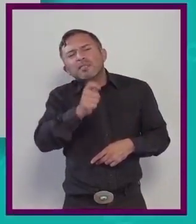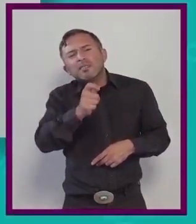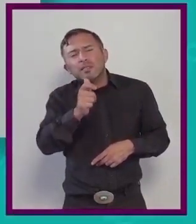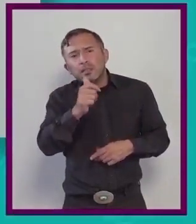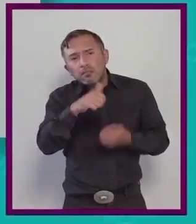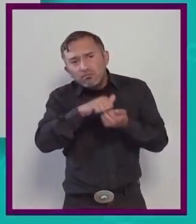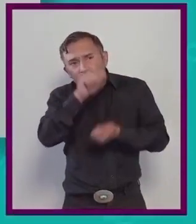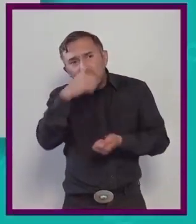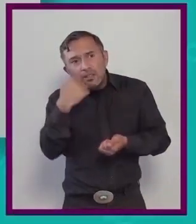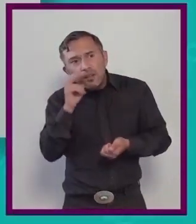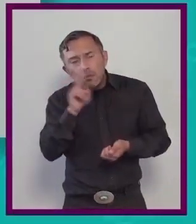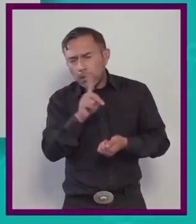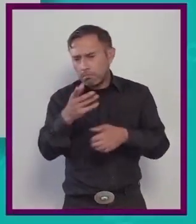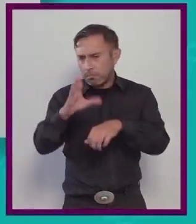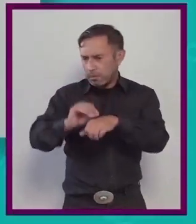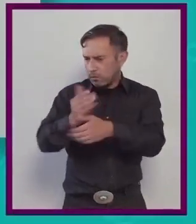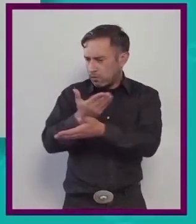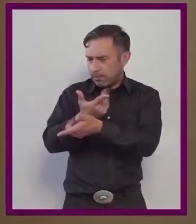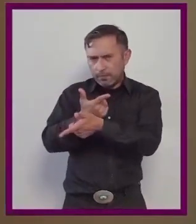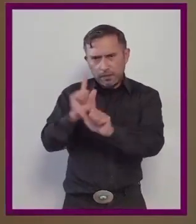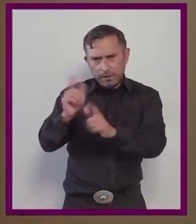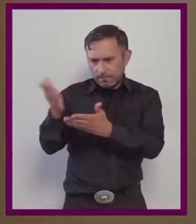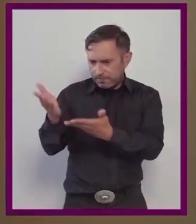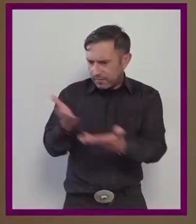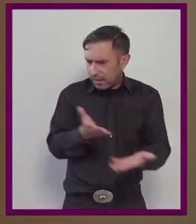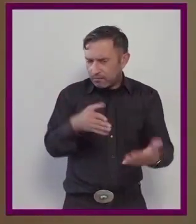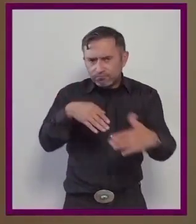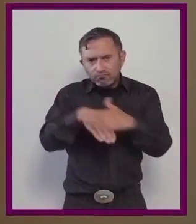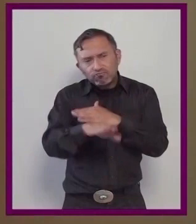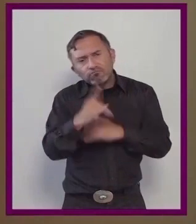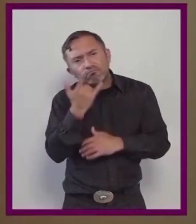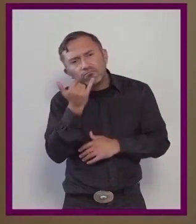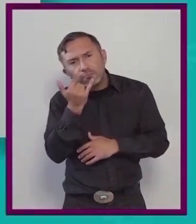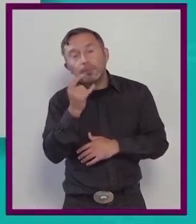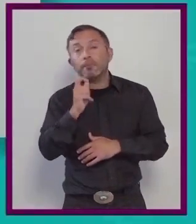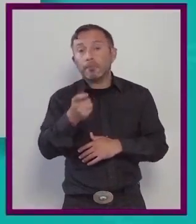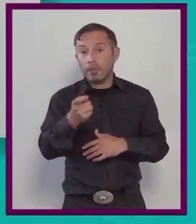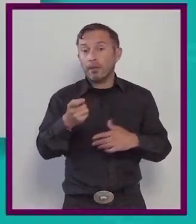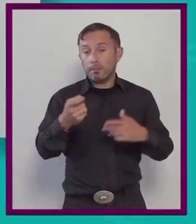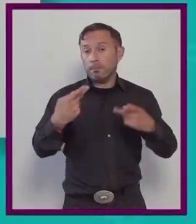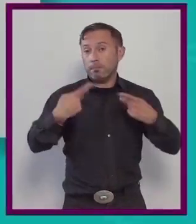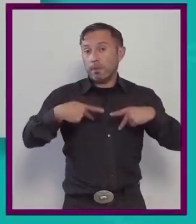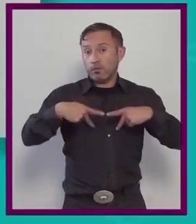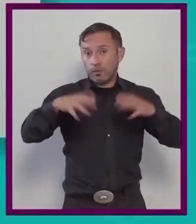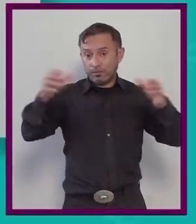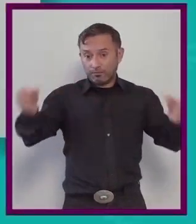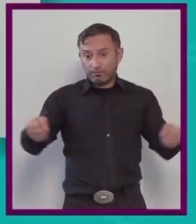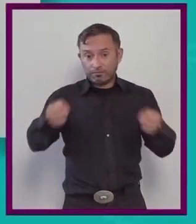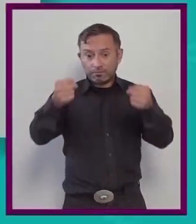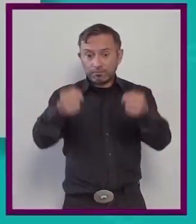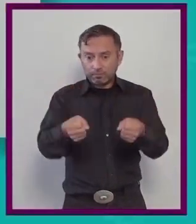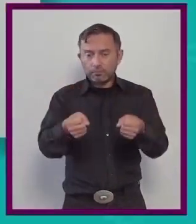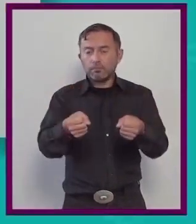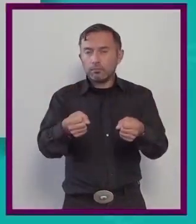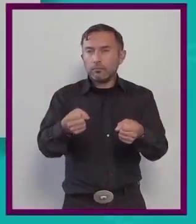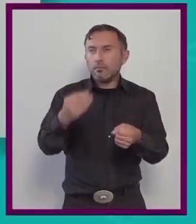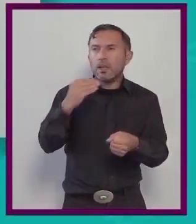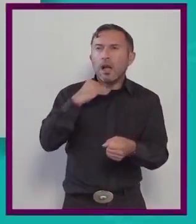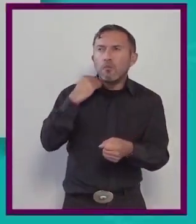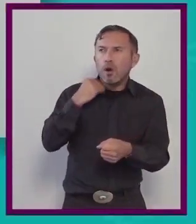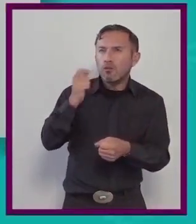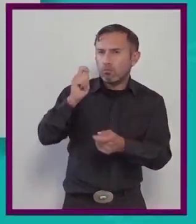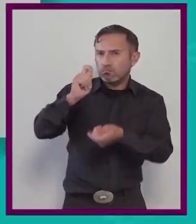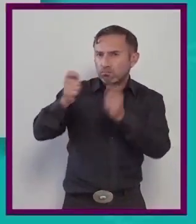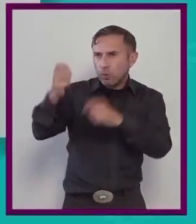que quiera ver cómo se lleva a cabo, pueda entrar. Y asimismo pueda ver que los sujetos que se